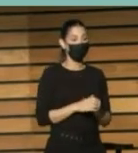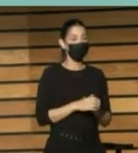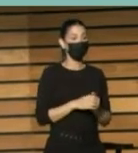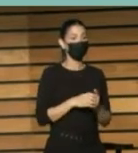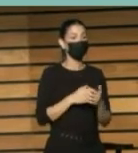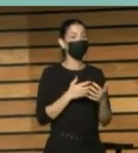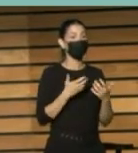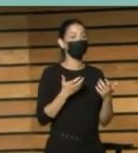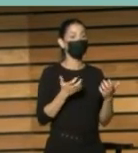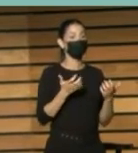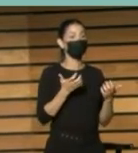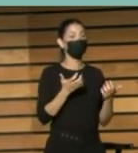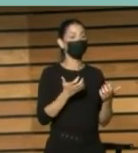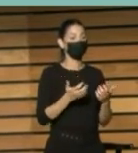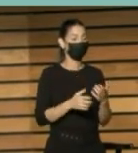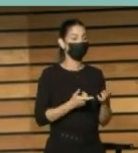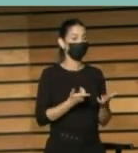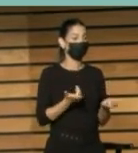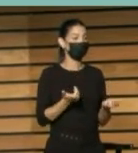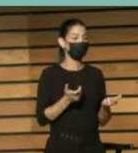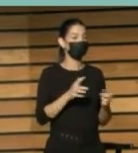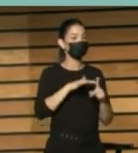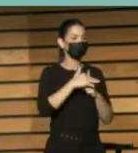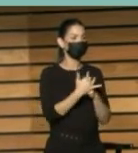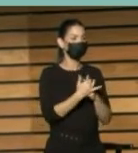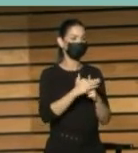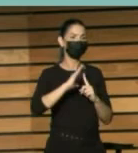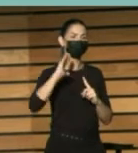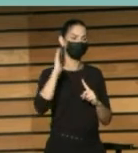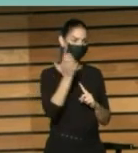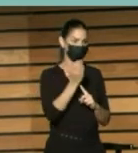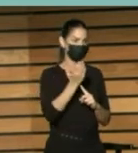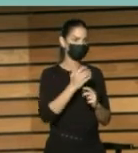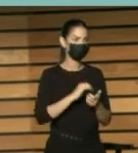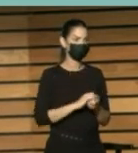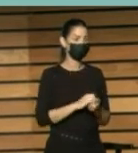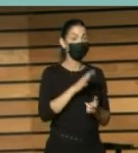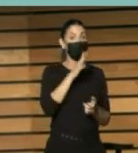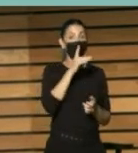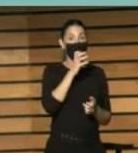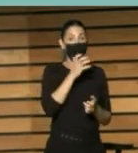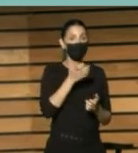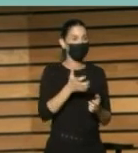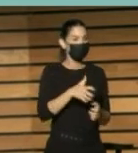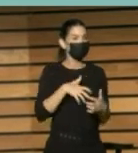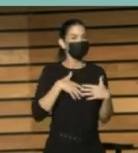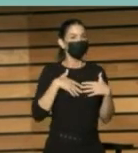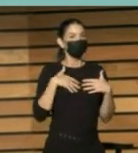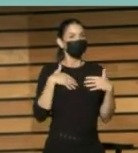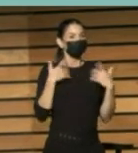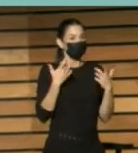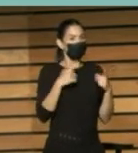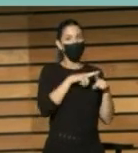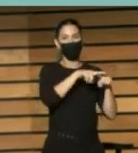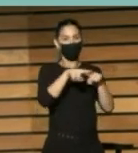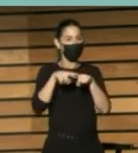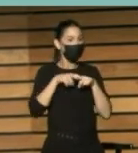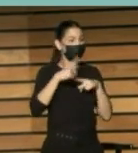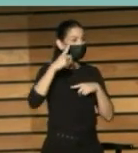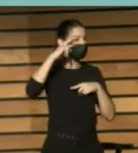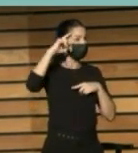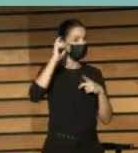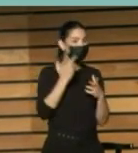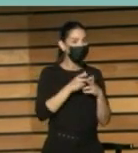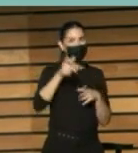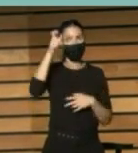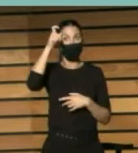allá de lo esperado. Ha sido emocionante compartir con muchísimos de vosotros en los pueblos más